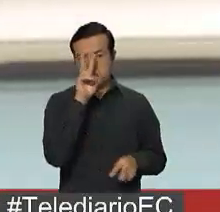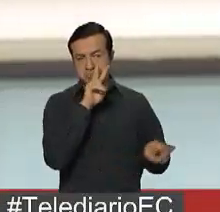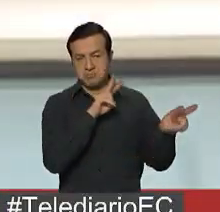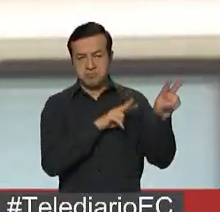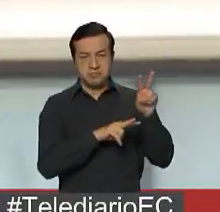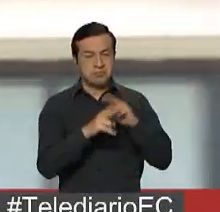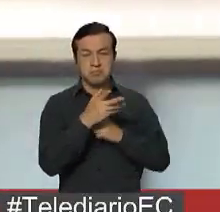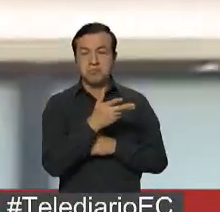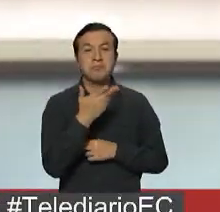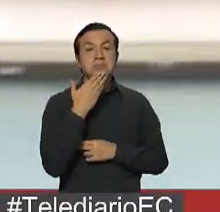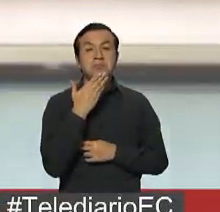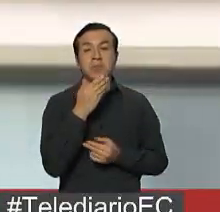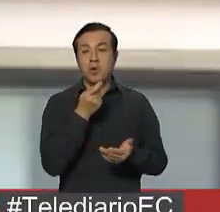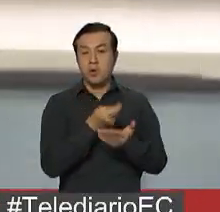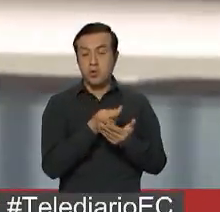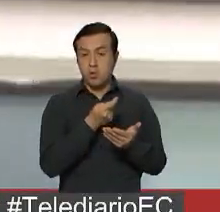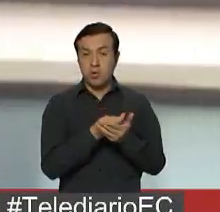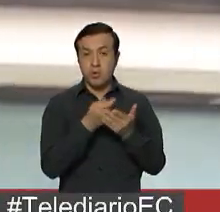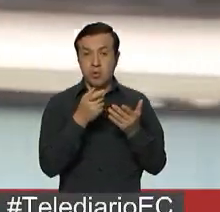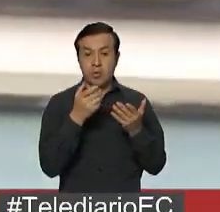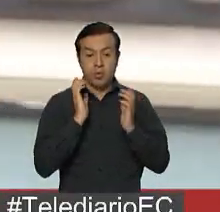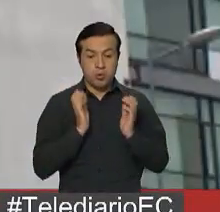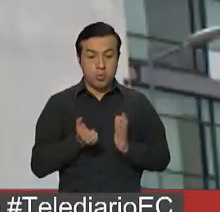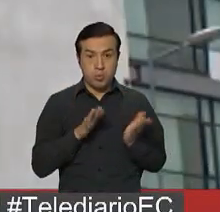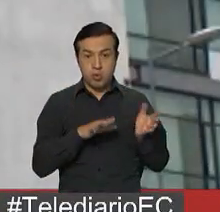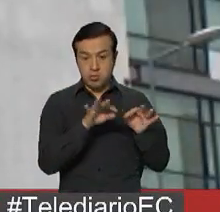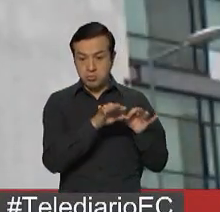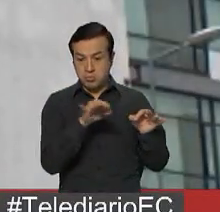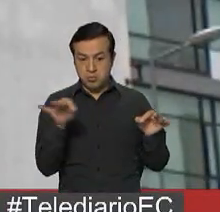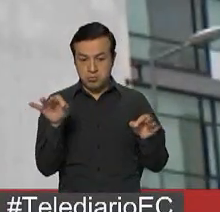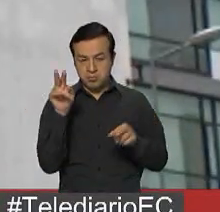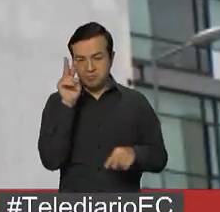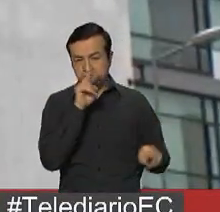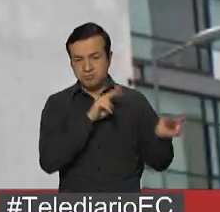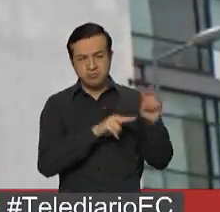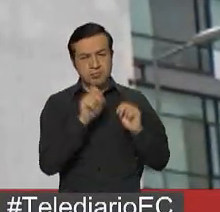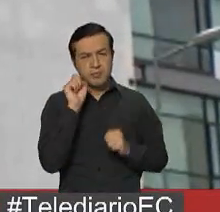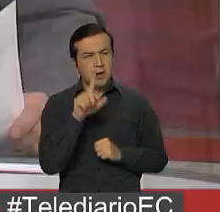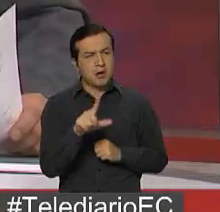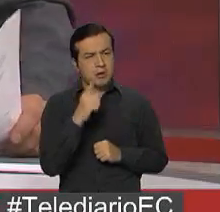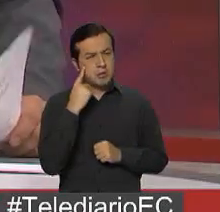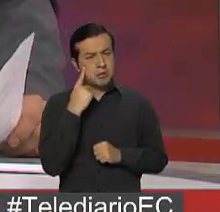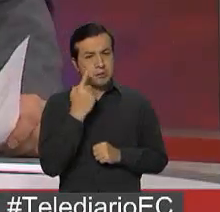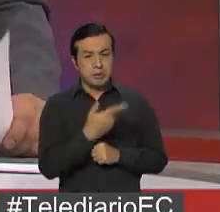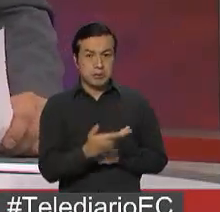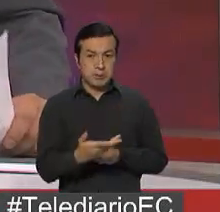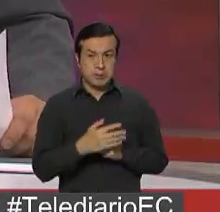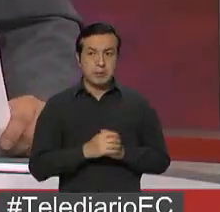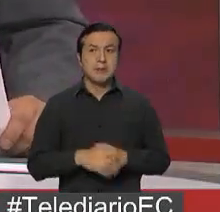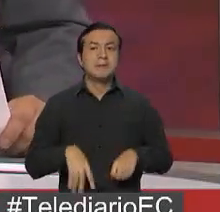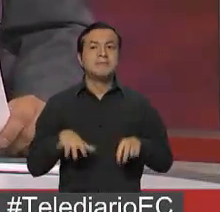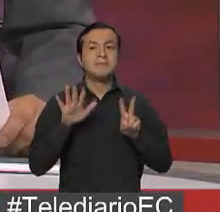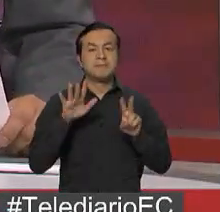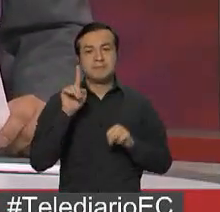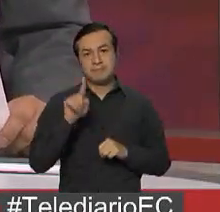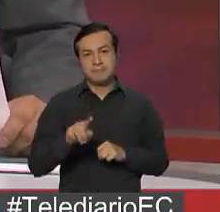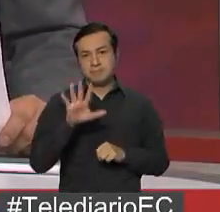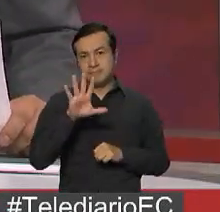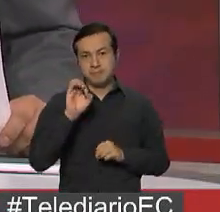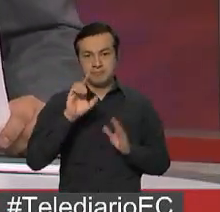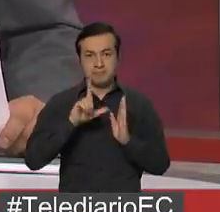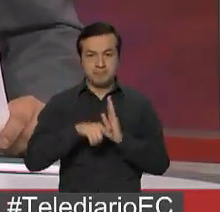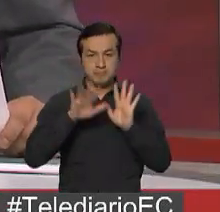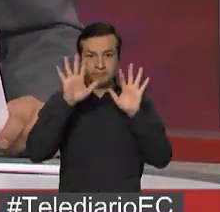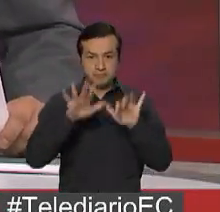consta la compra de bolsas para cadáveres valeria villarruel medios públicos 7 horas 50 minutos el